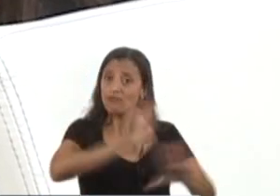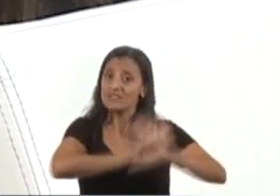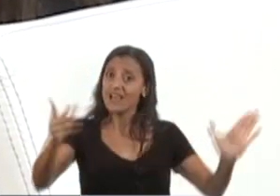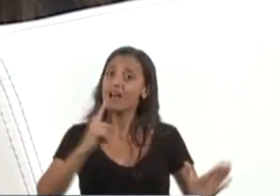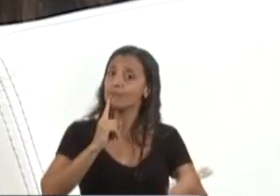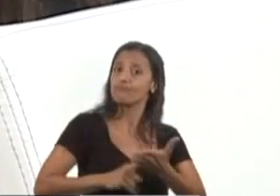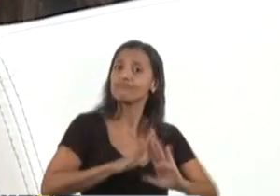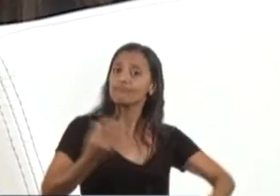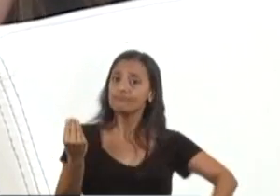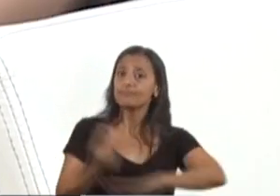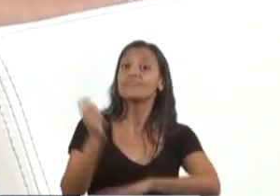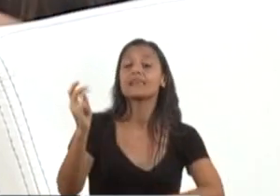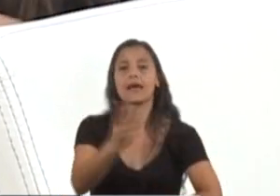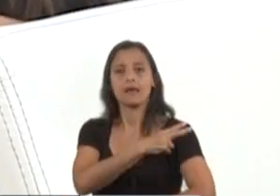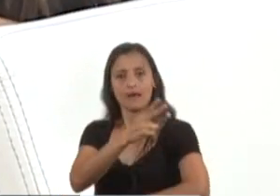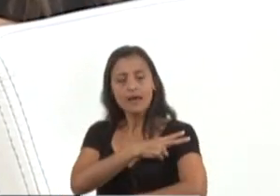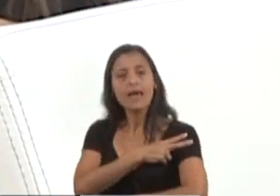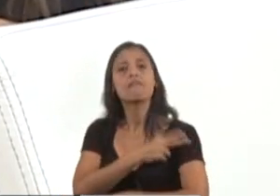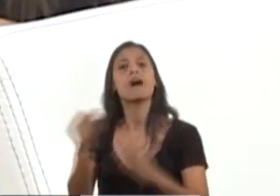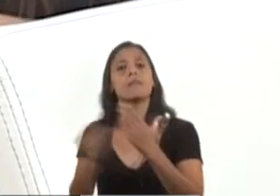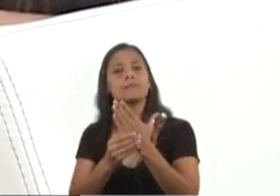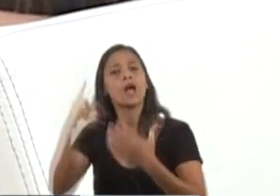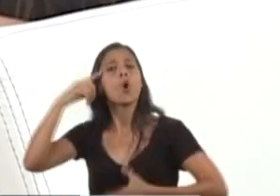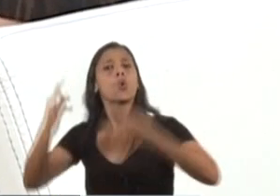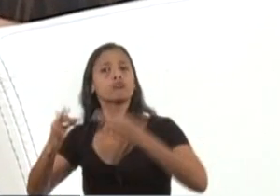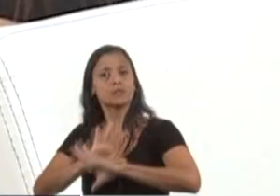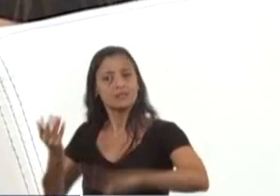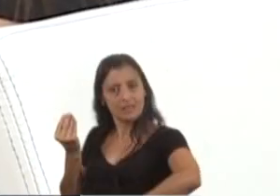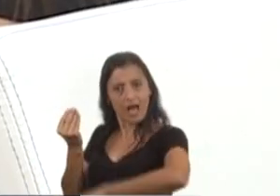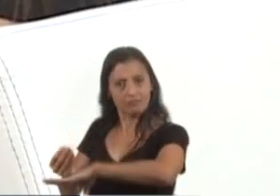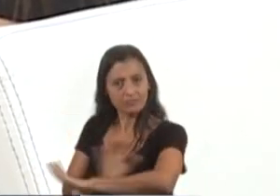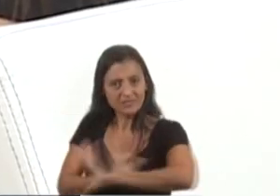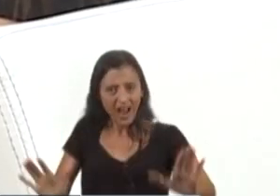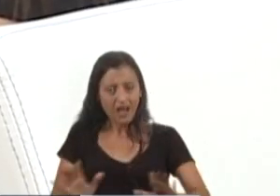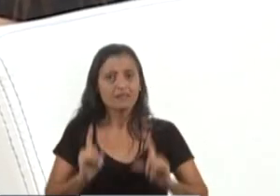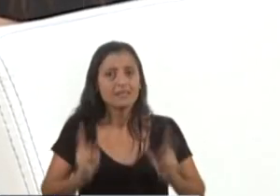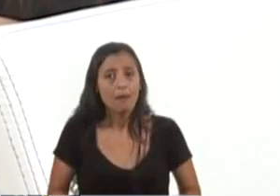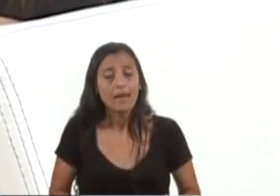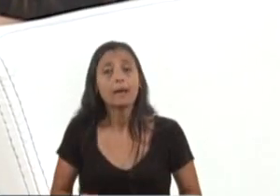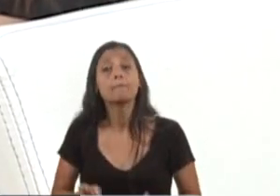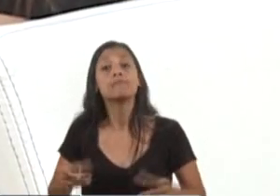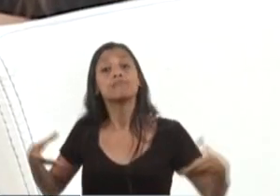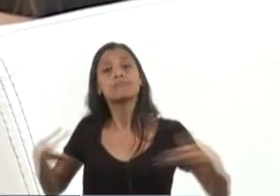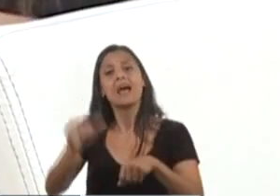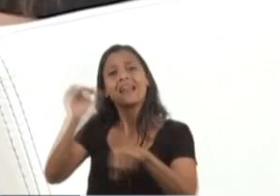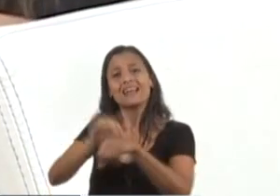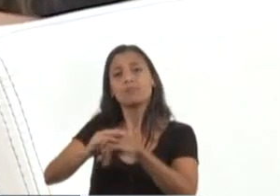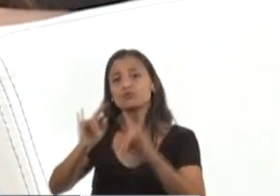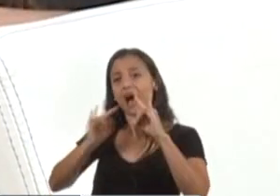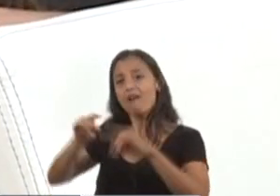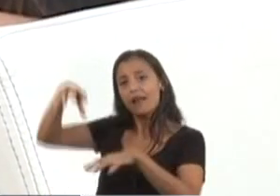designación de la jefa de gabinete del Ministerio de Justicia al frente de la UTI, que tiene que investigar esto, si